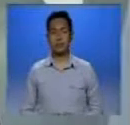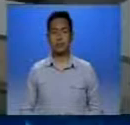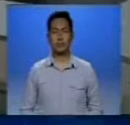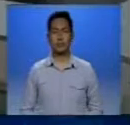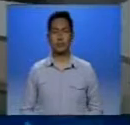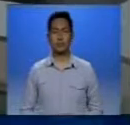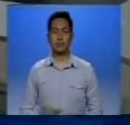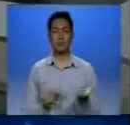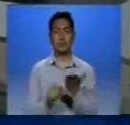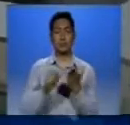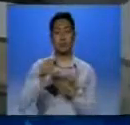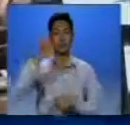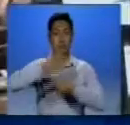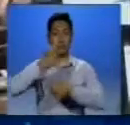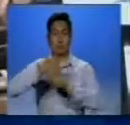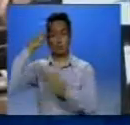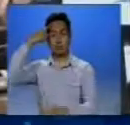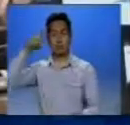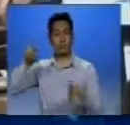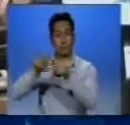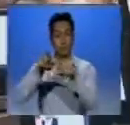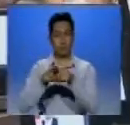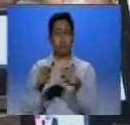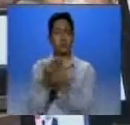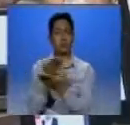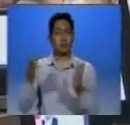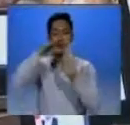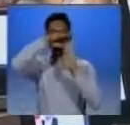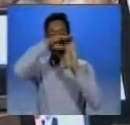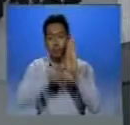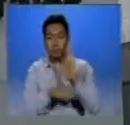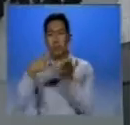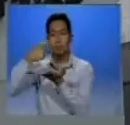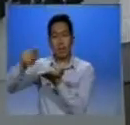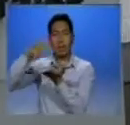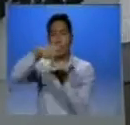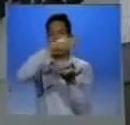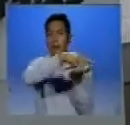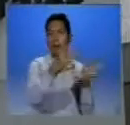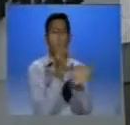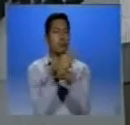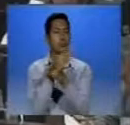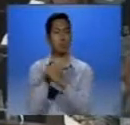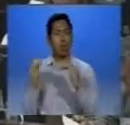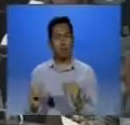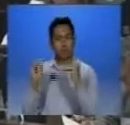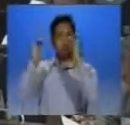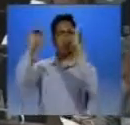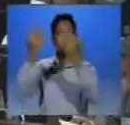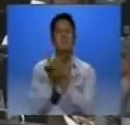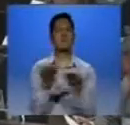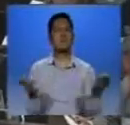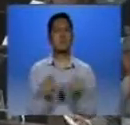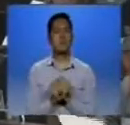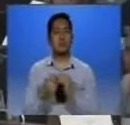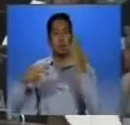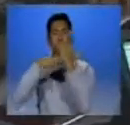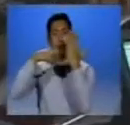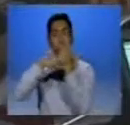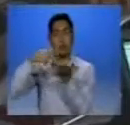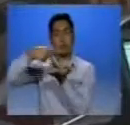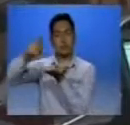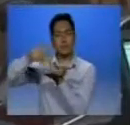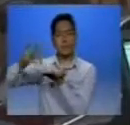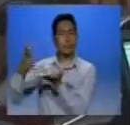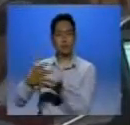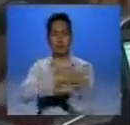Y el Ministerio de Trabajo, a través de un acuerdo ministerial, redujo los viáticos de los funcionarios de nivel superior, entre ellos el cupo de pasajes para